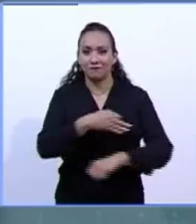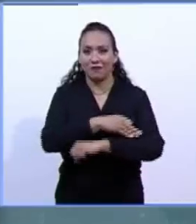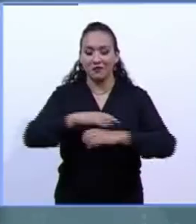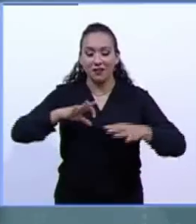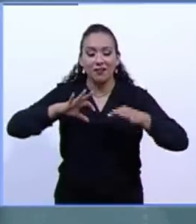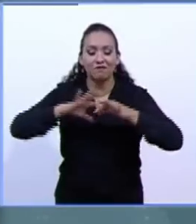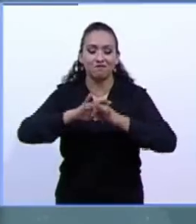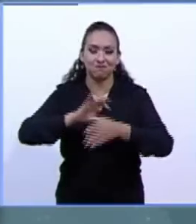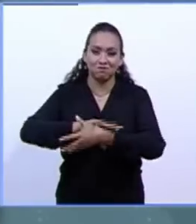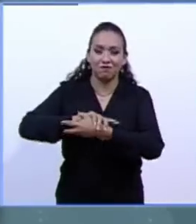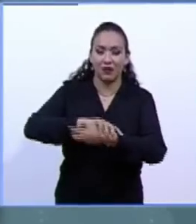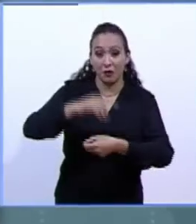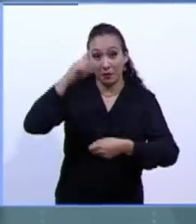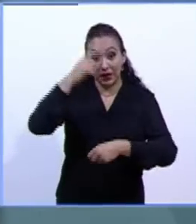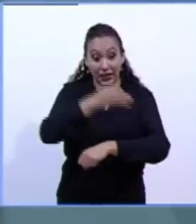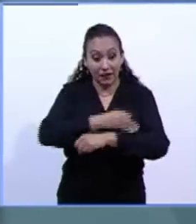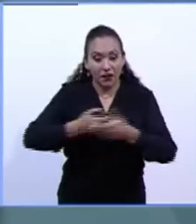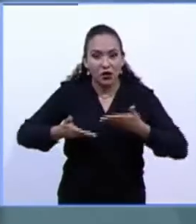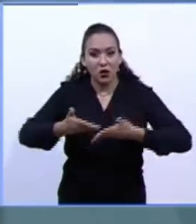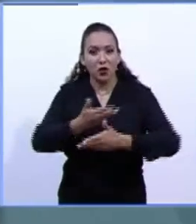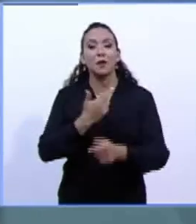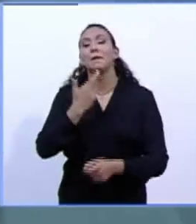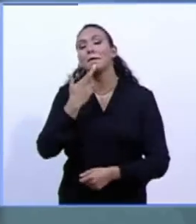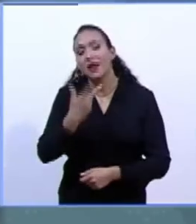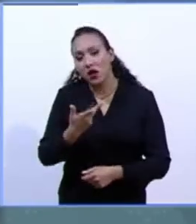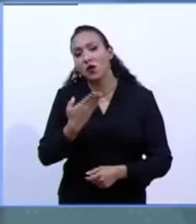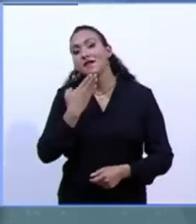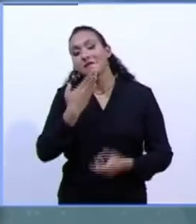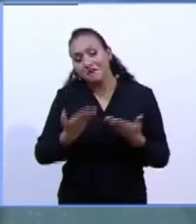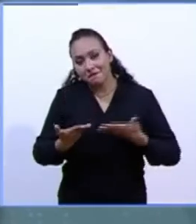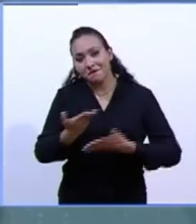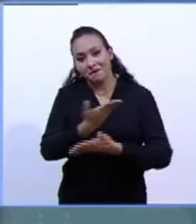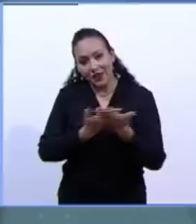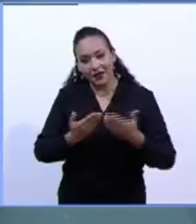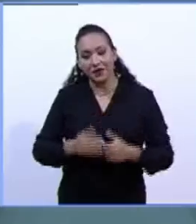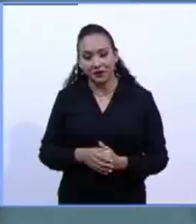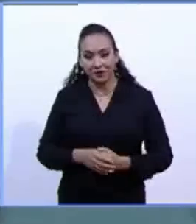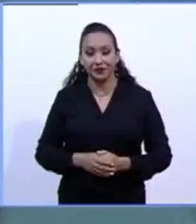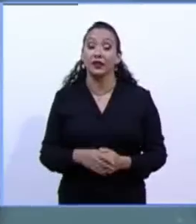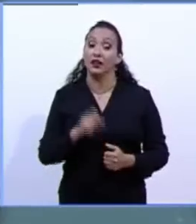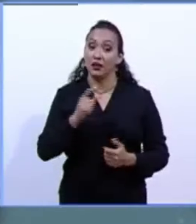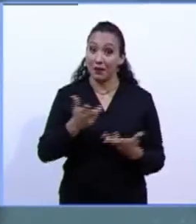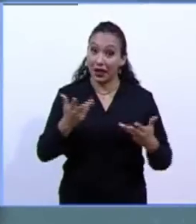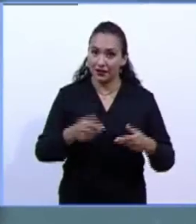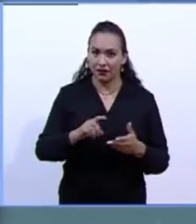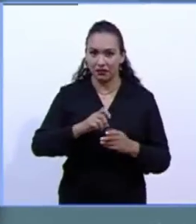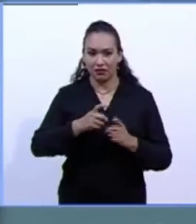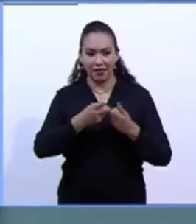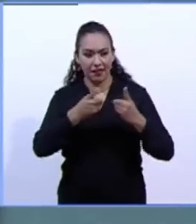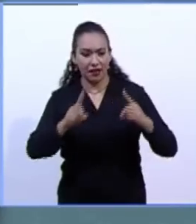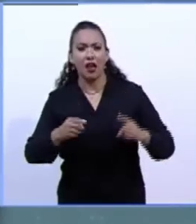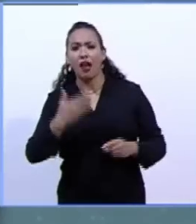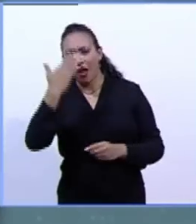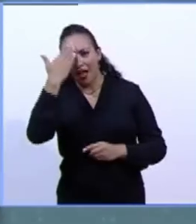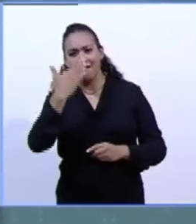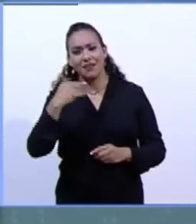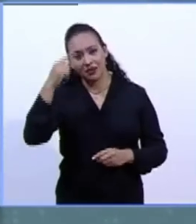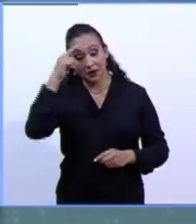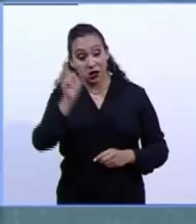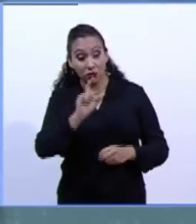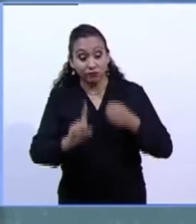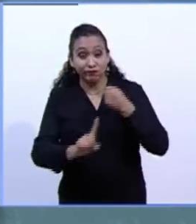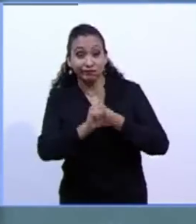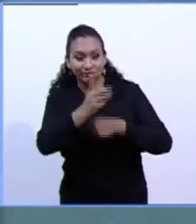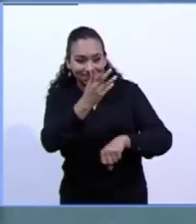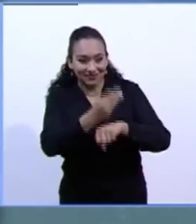fin de fortalecer las relaciones familiares y mejorar las convivencias supervisadas, así como desarrollar habilidades para la solución de conflictos